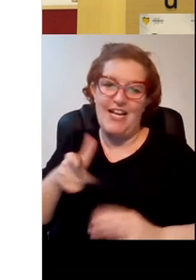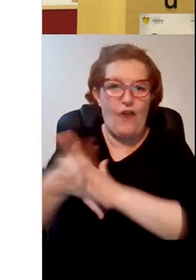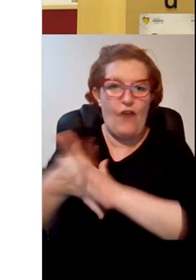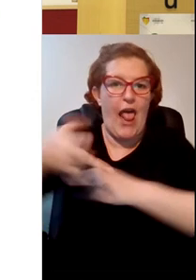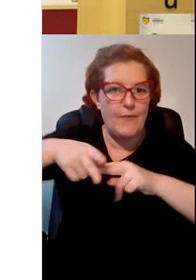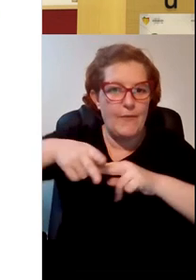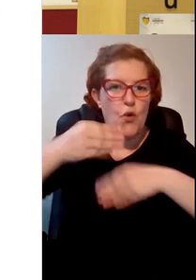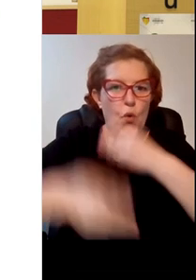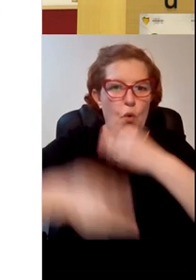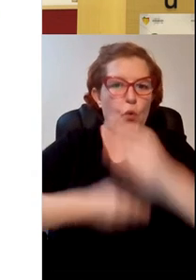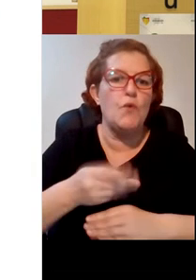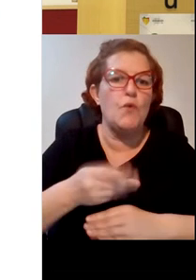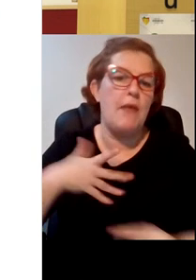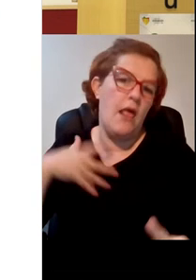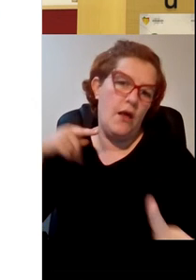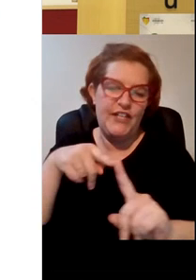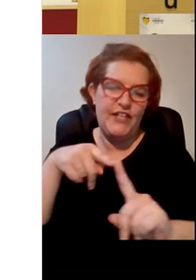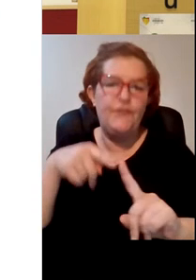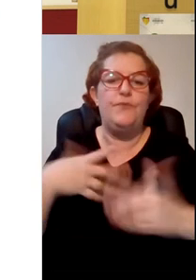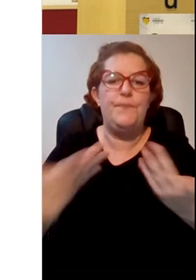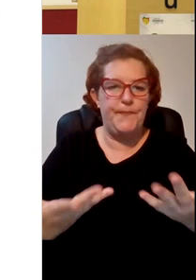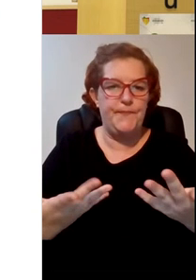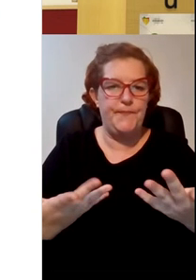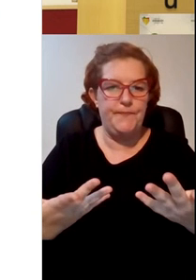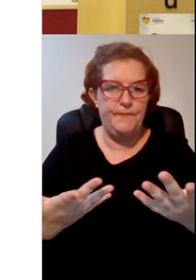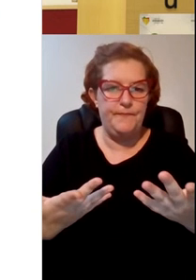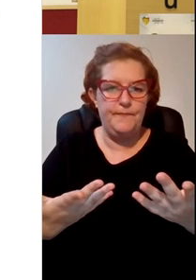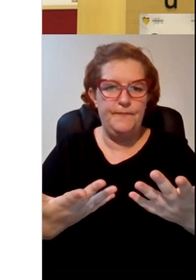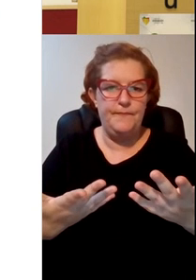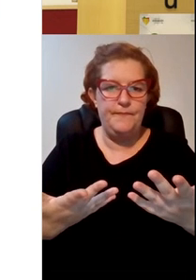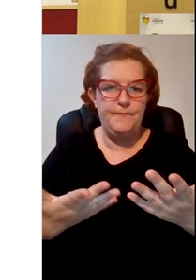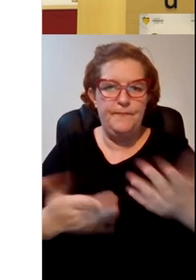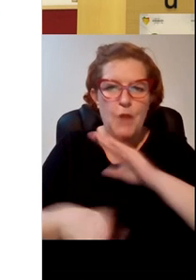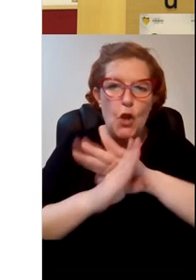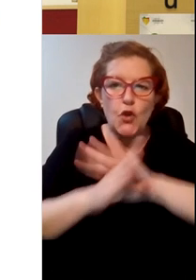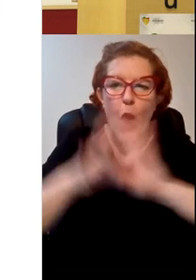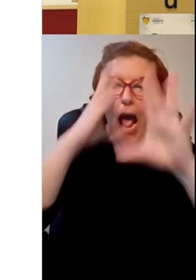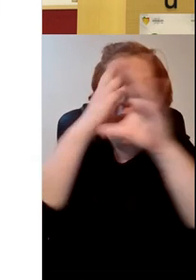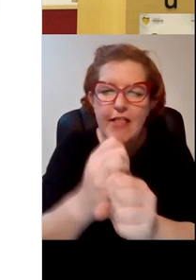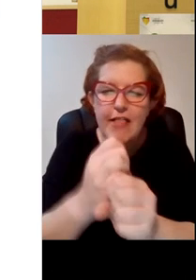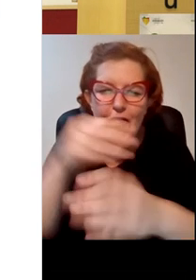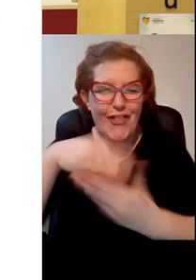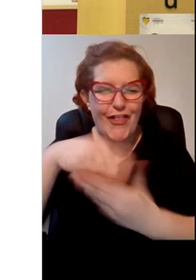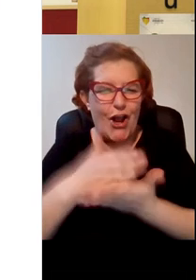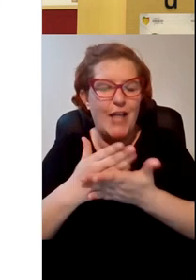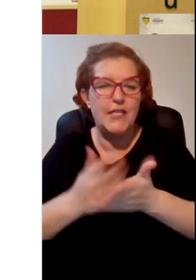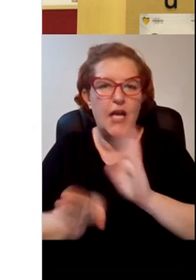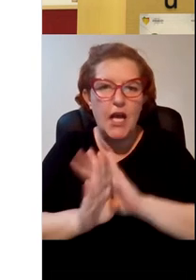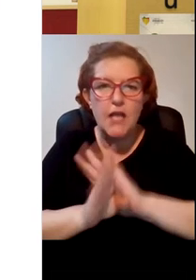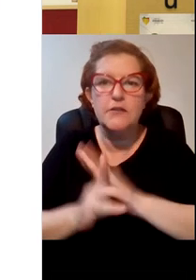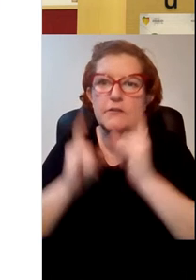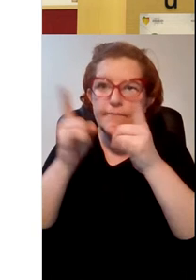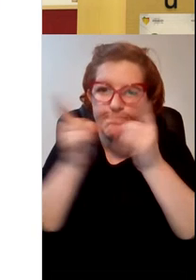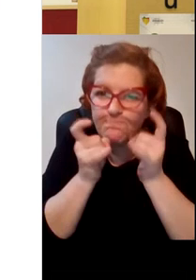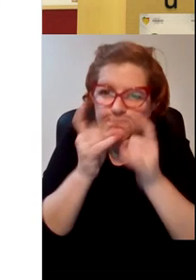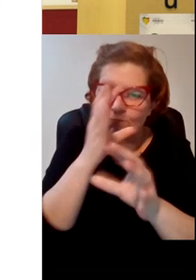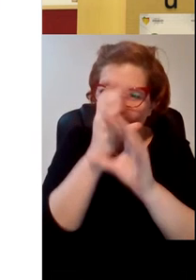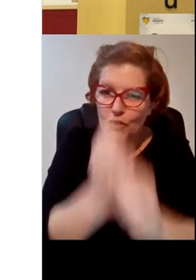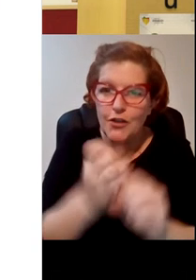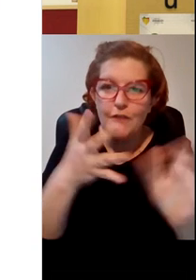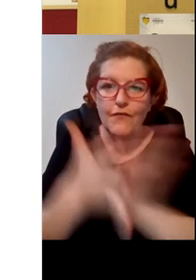sentido de por un lado y mantener la concentración en clase porque claro ellos sabían que cada